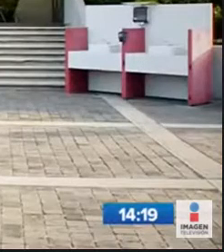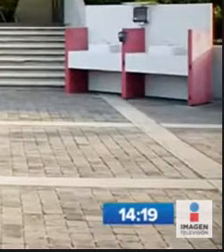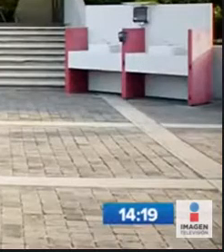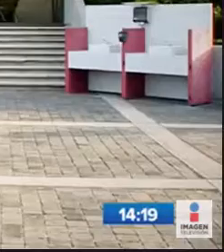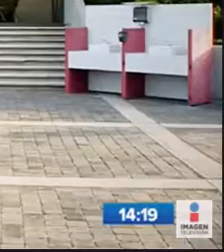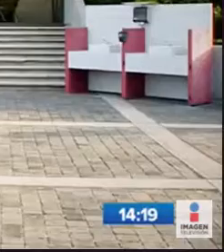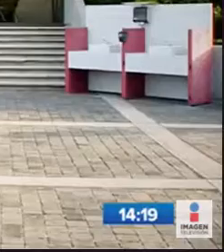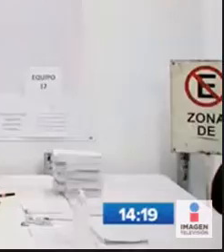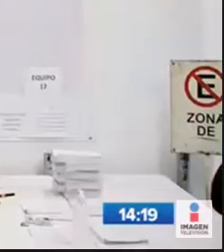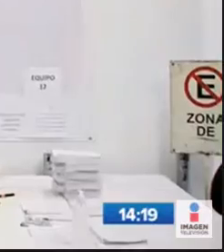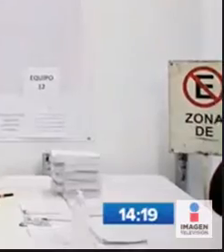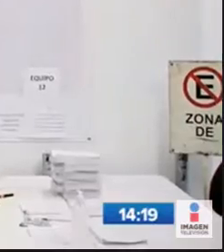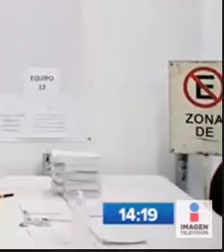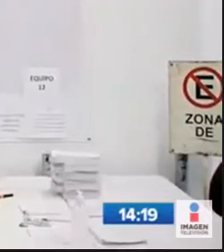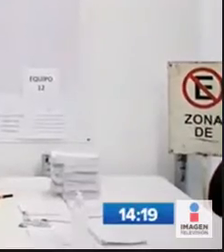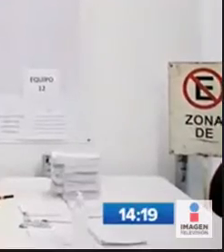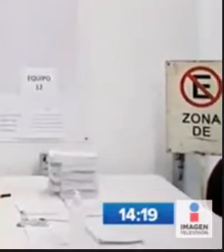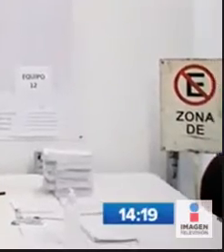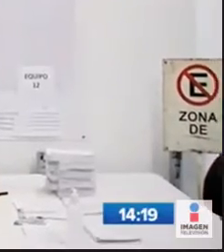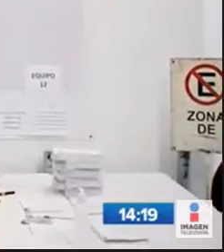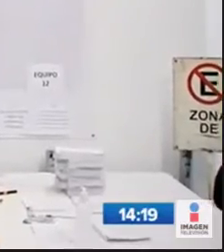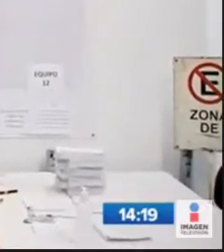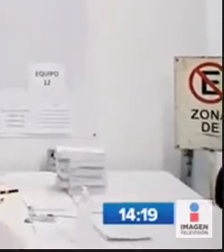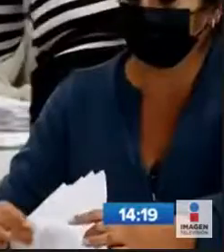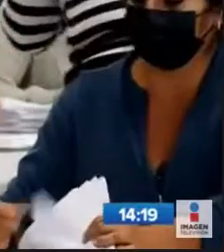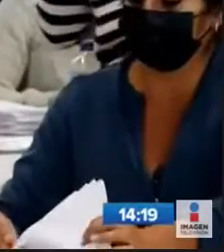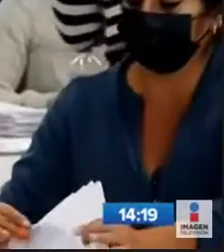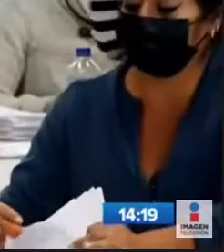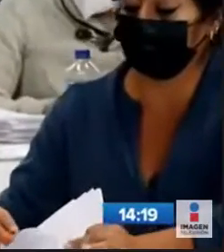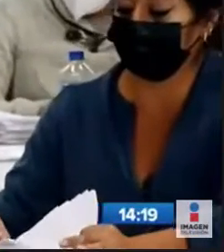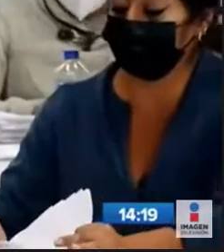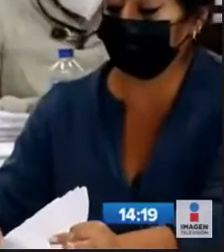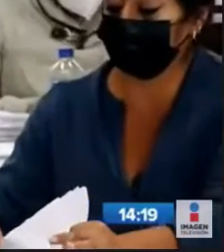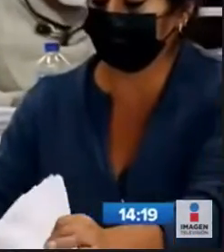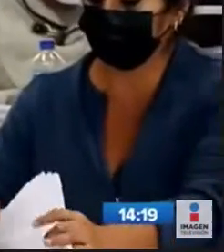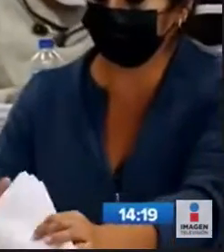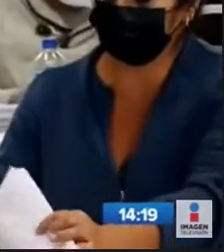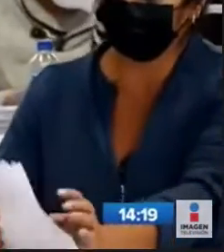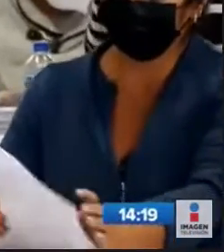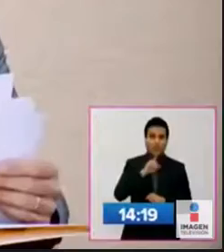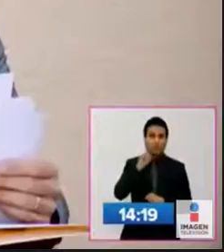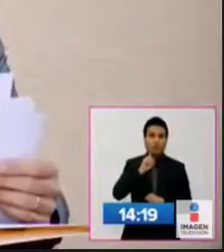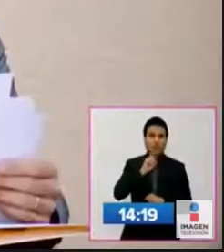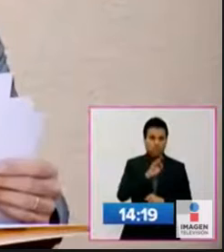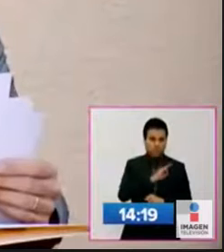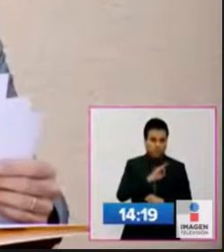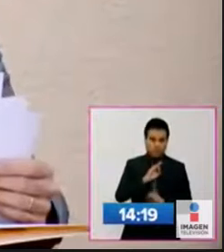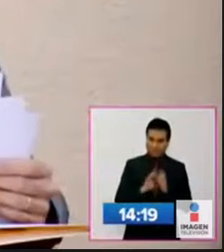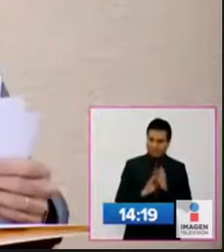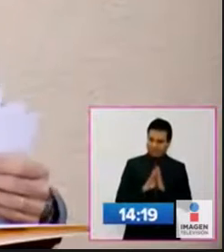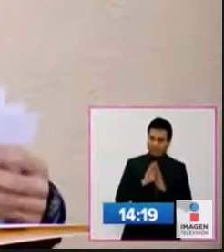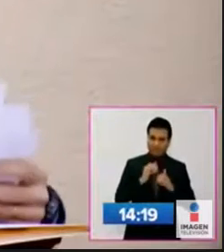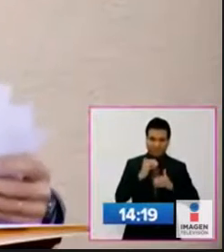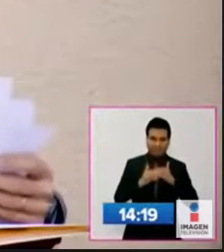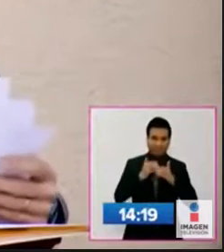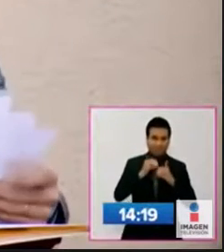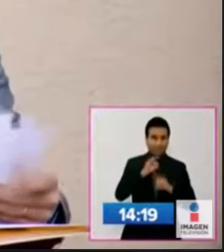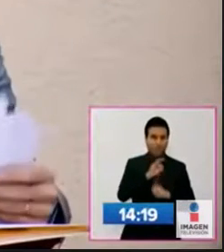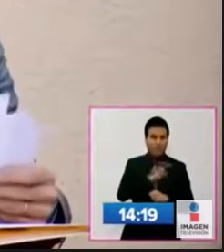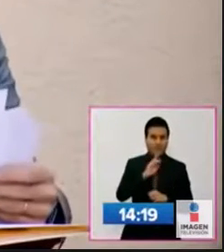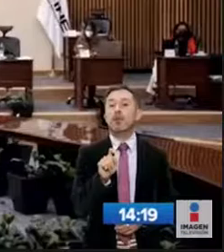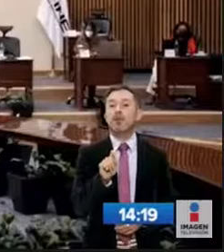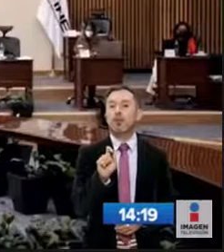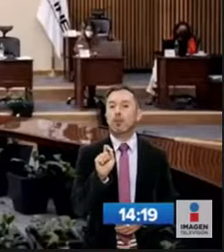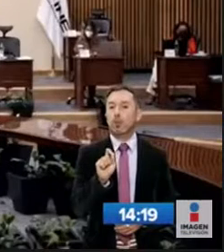juicio de Lorenzo Córdoba, poco profesional. El secretario de Gobernación reiteró que la realización de la consulta no está a discusión y el plan de